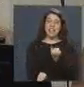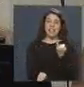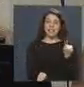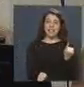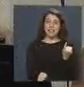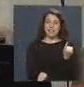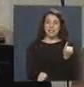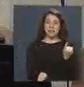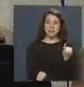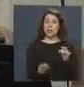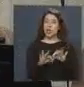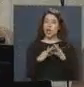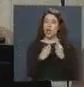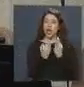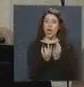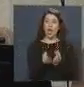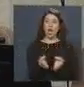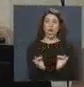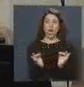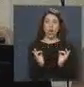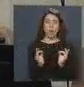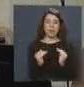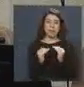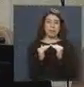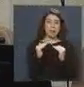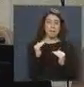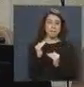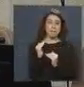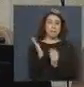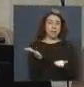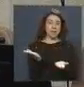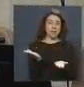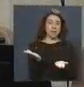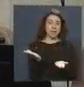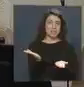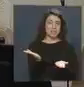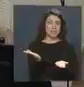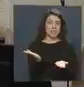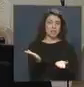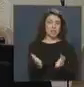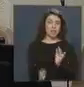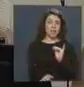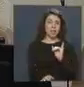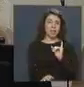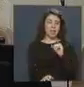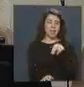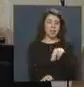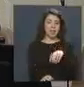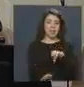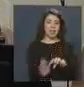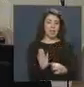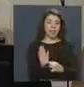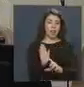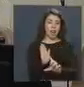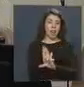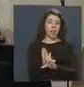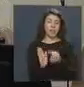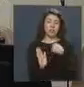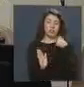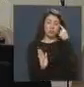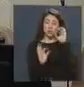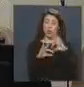autonomía, completamente inferior al que va a tener el INE con esta ley. Entonces me